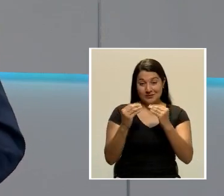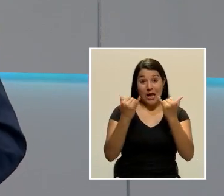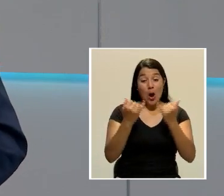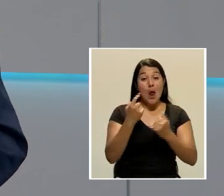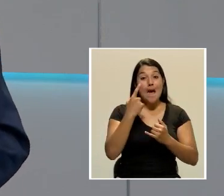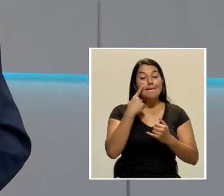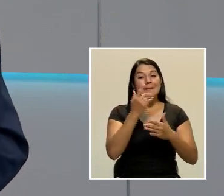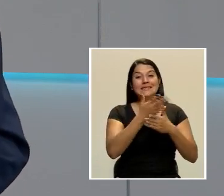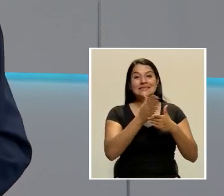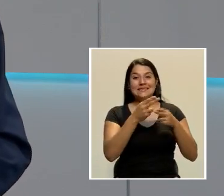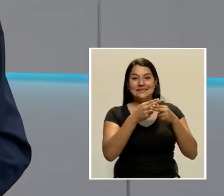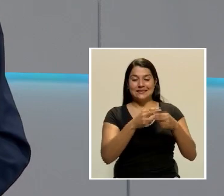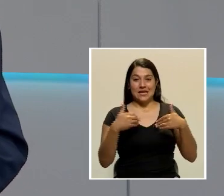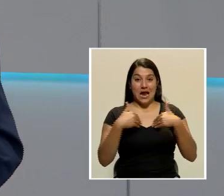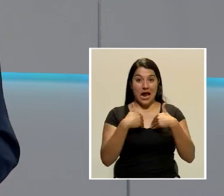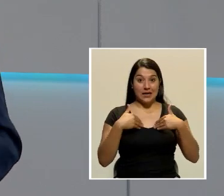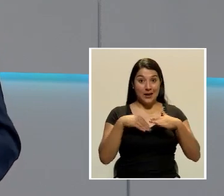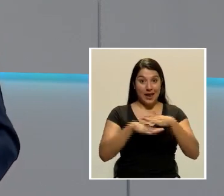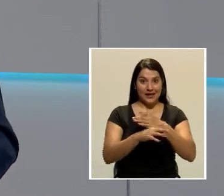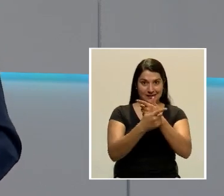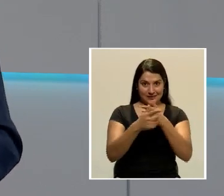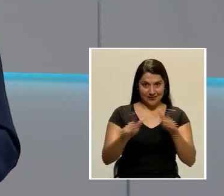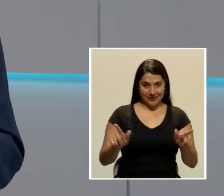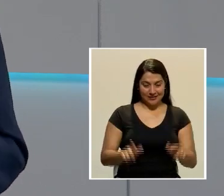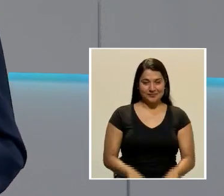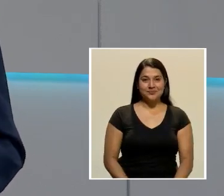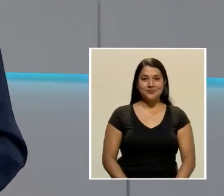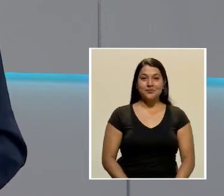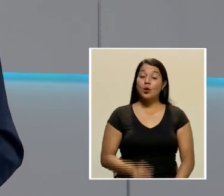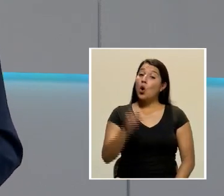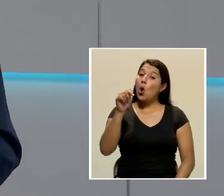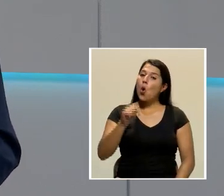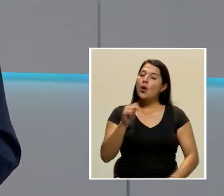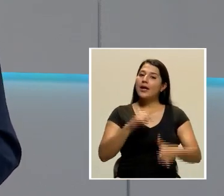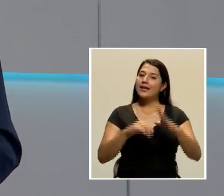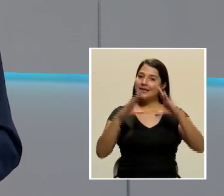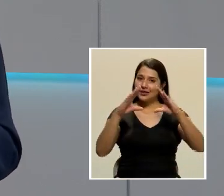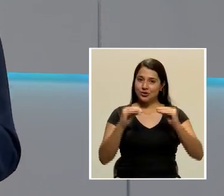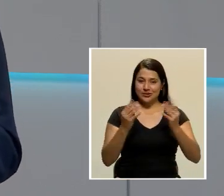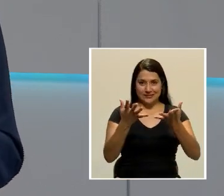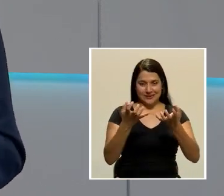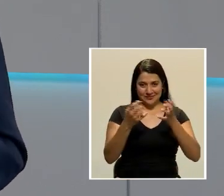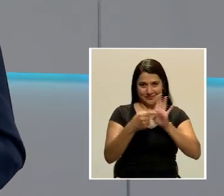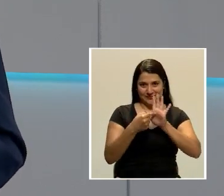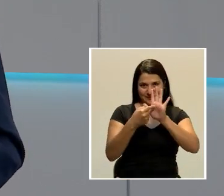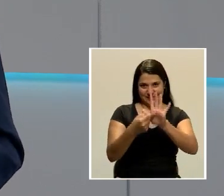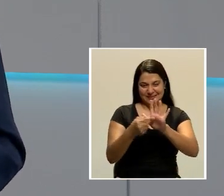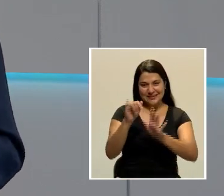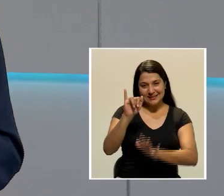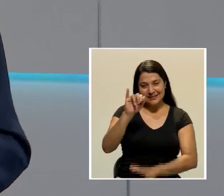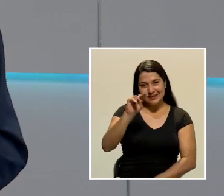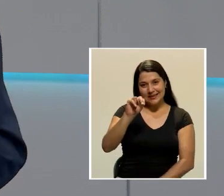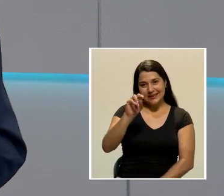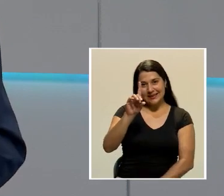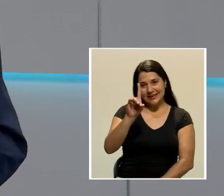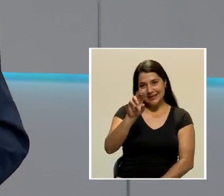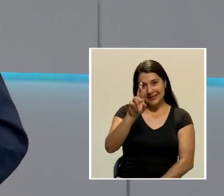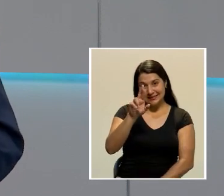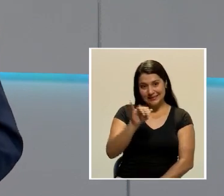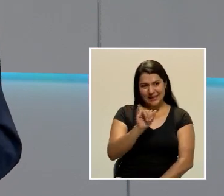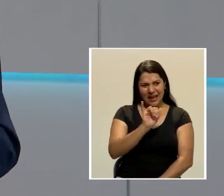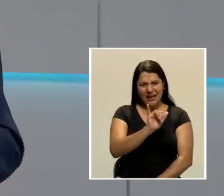Estamos de regreso a las 7 de la noche con 51 minutos. Vamos ahora a relajarnos un poco después de una